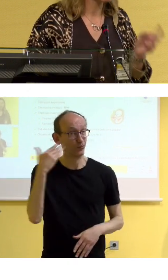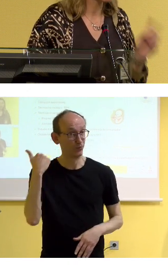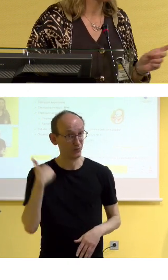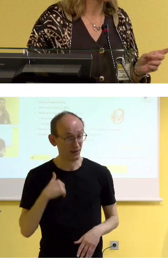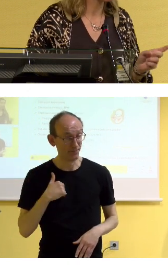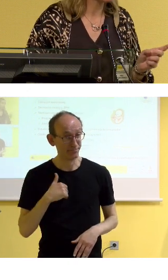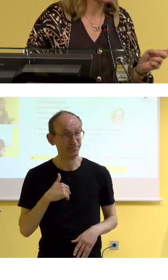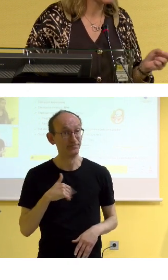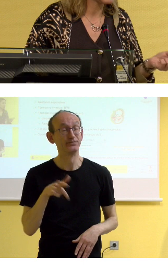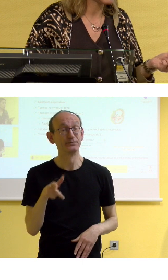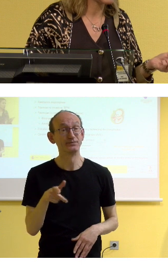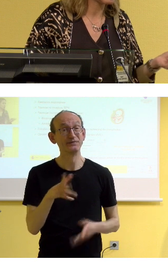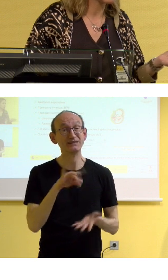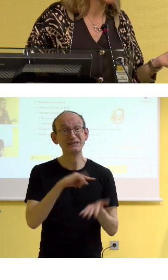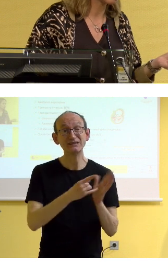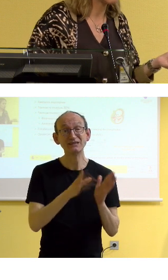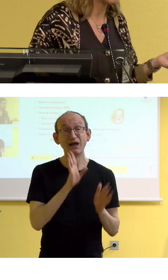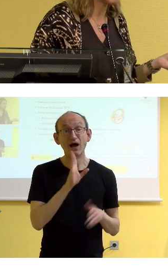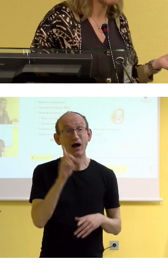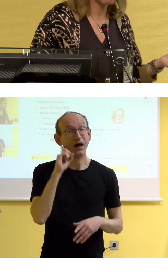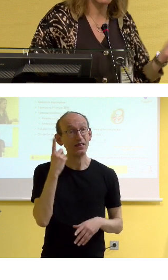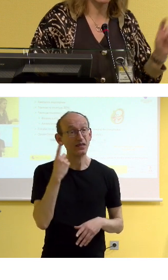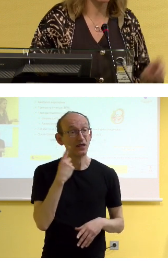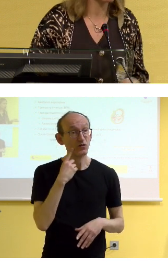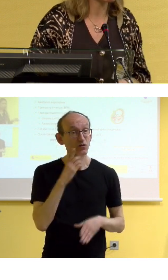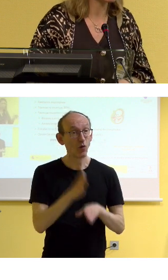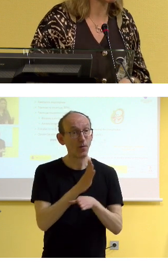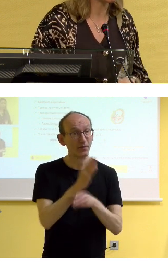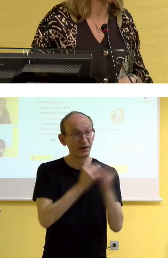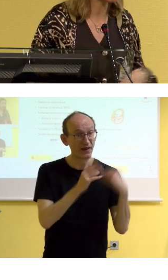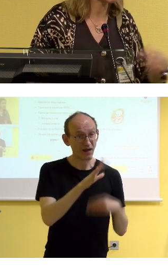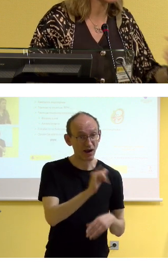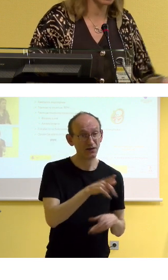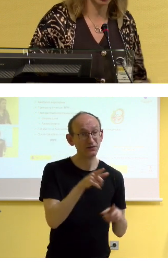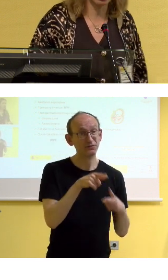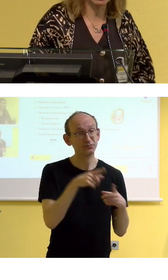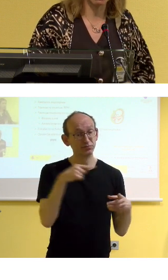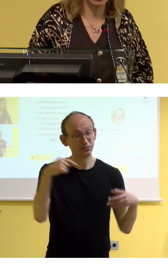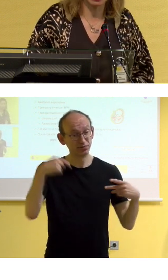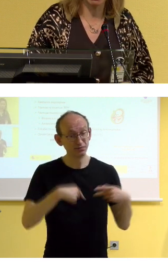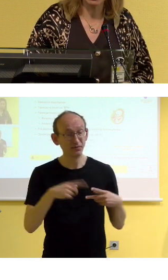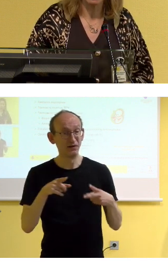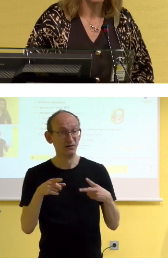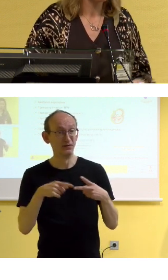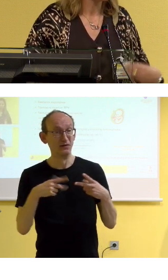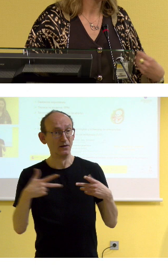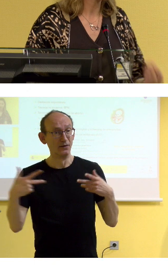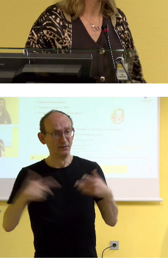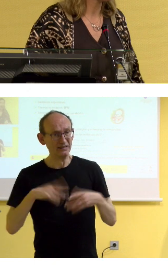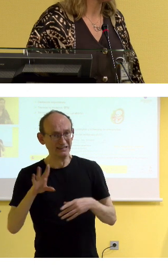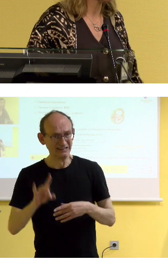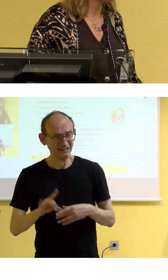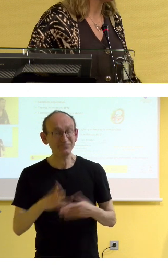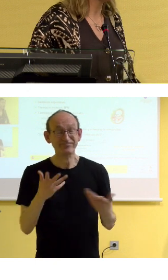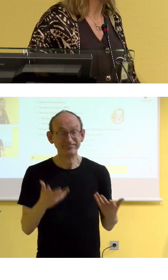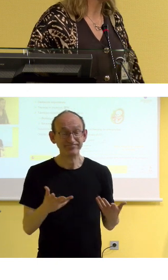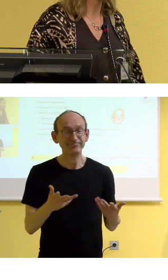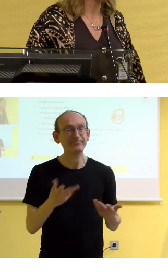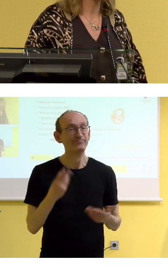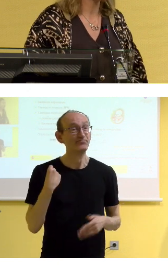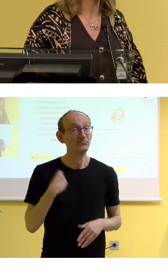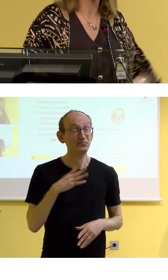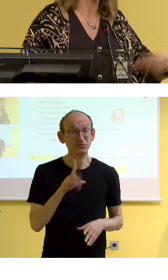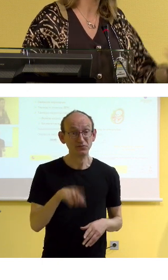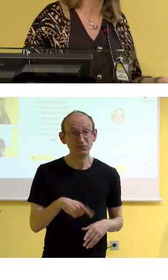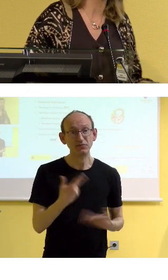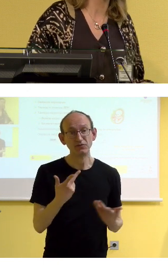Existen dos tipos de técnicas de diagnóstico prenatal, unas que se denominan no invasivas y otras invasivas. Y lo que se puede hacer igualmente es